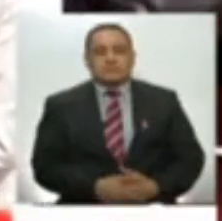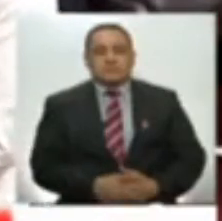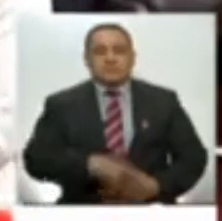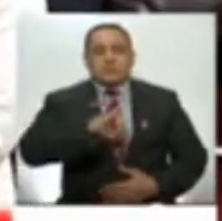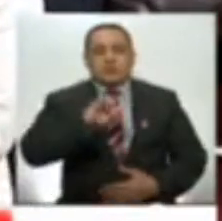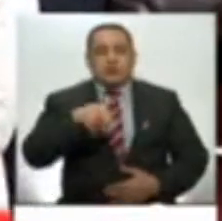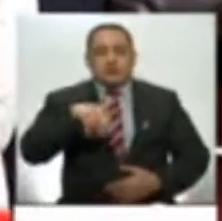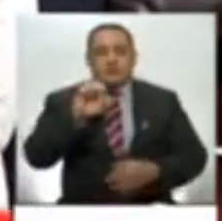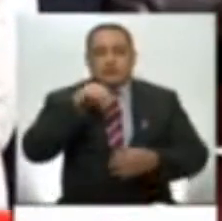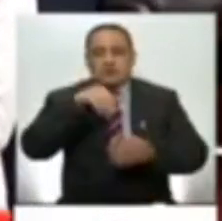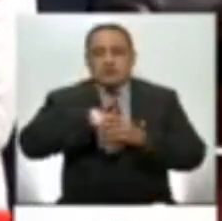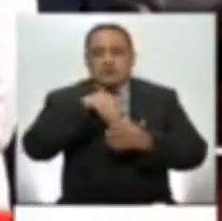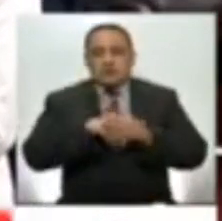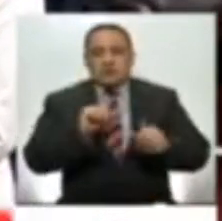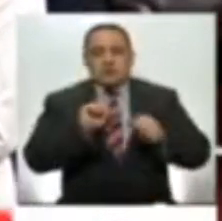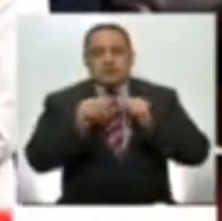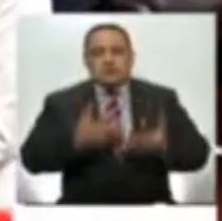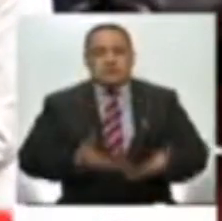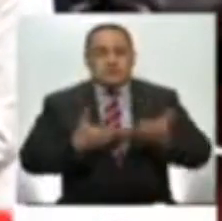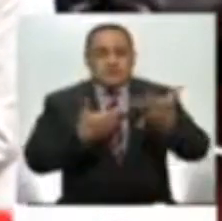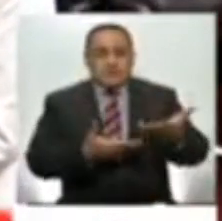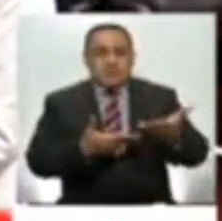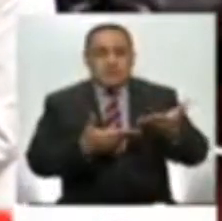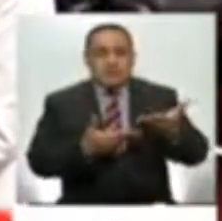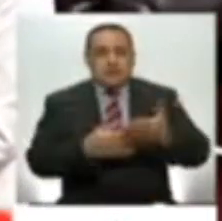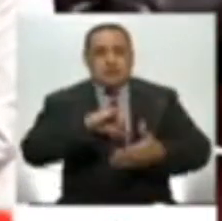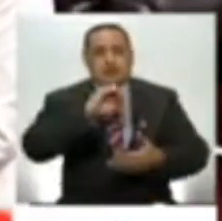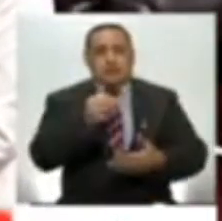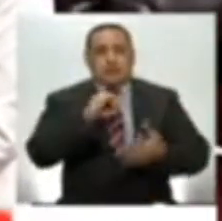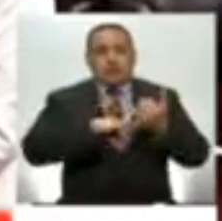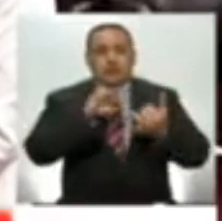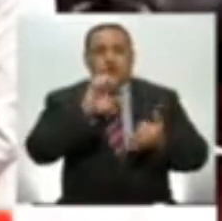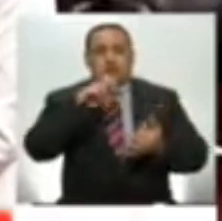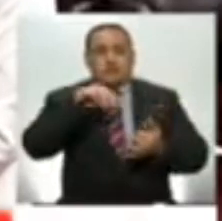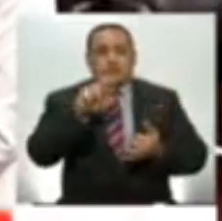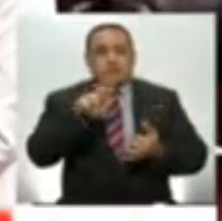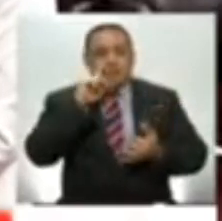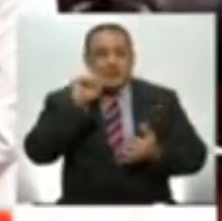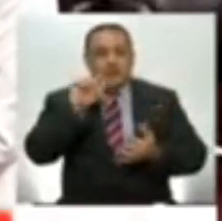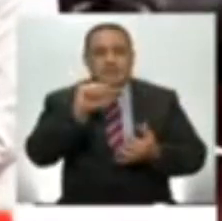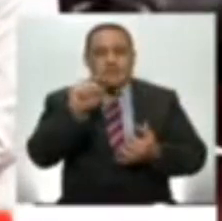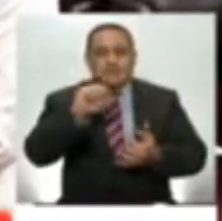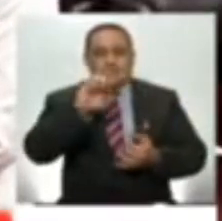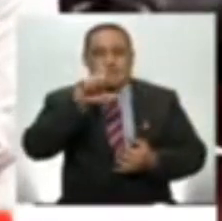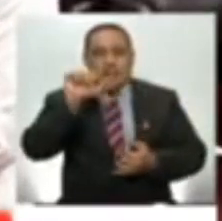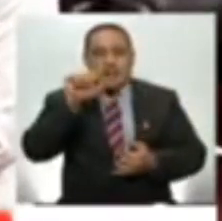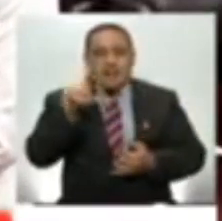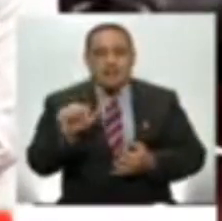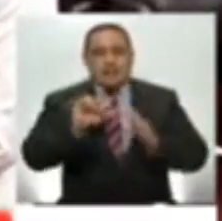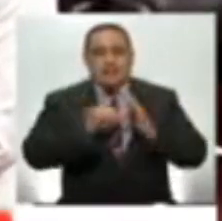Jurado Nacional de Elecciones, credencial otorgada a José María Balcázar Celada, DNI